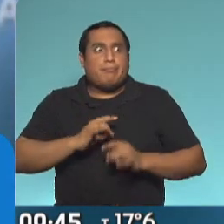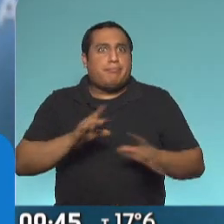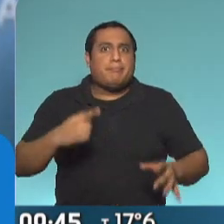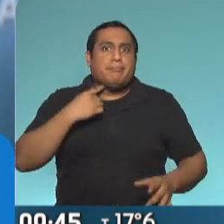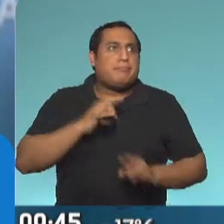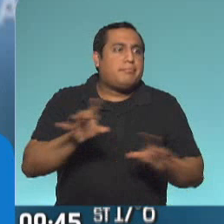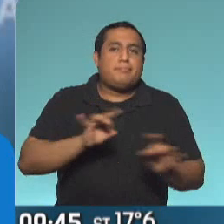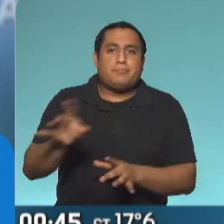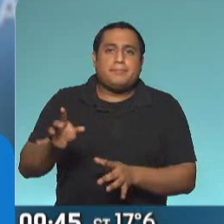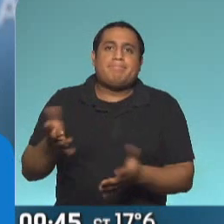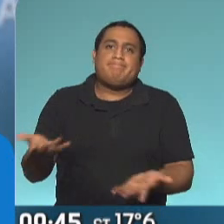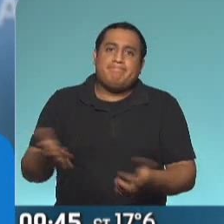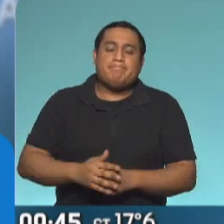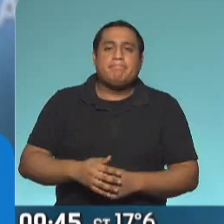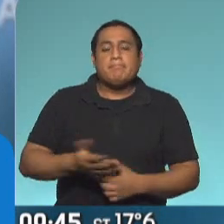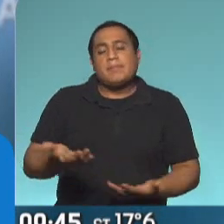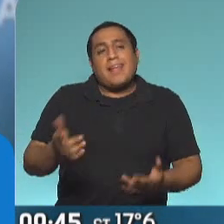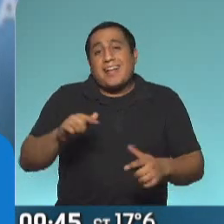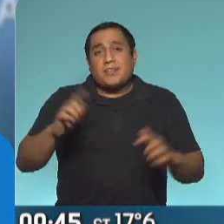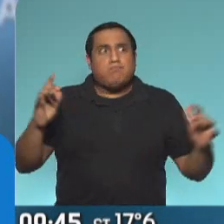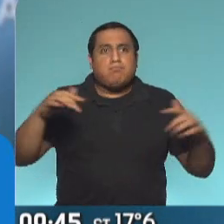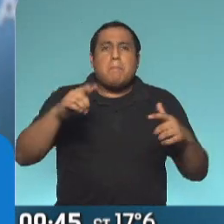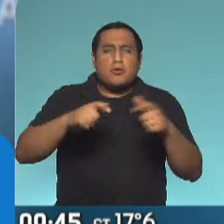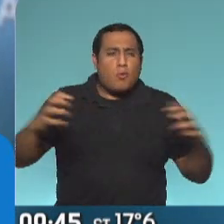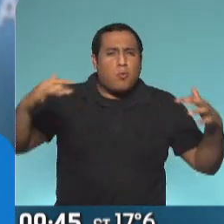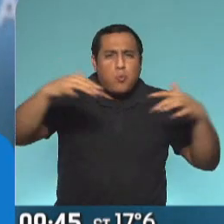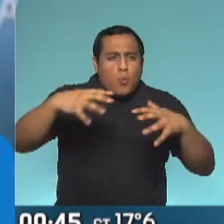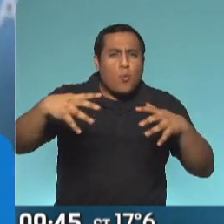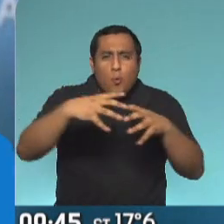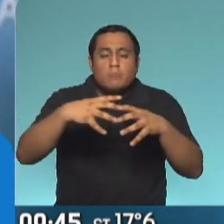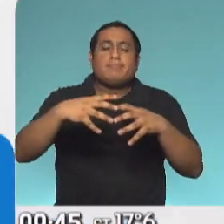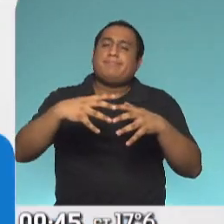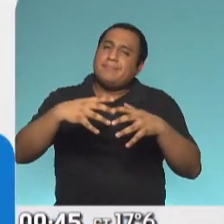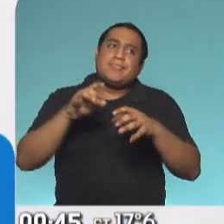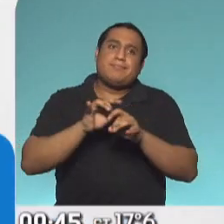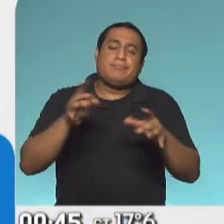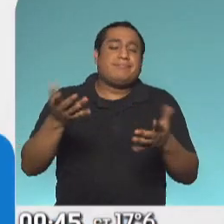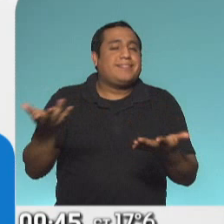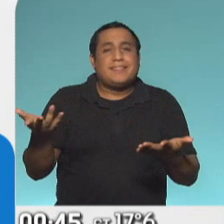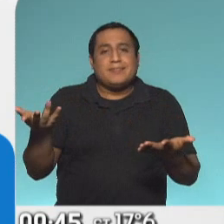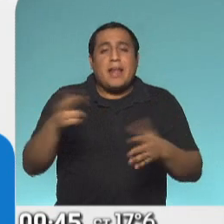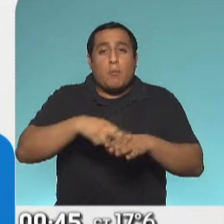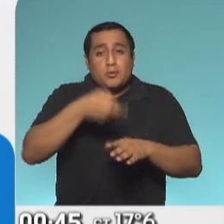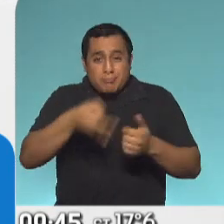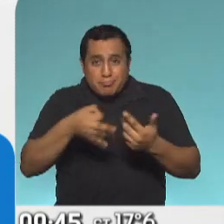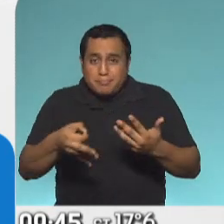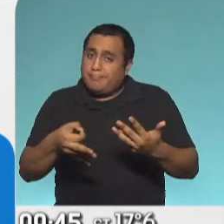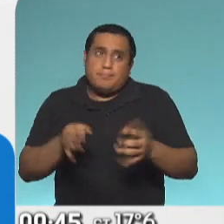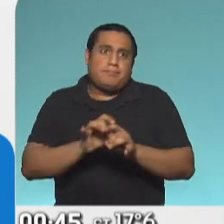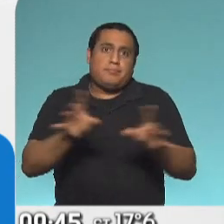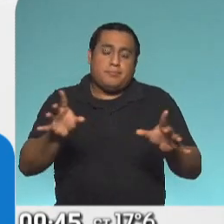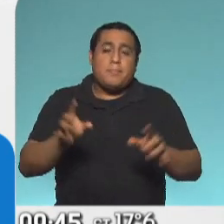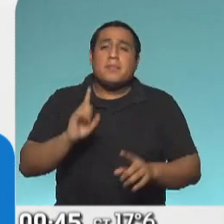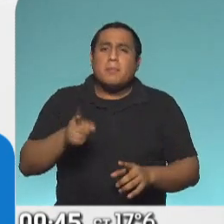situaciones en este momento y que esos son los ámbitos en los cuales es más difícil cumplir con las recomendaciones contarles que las áreas que están